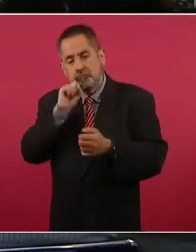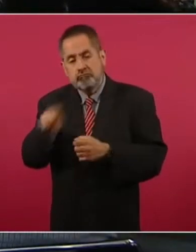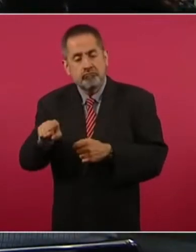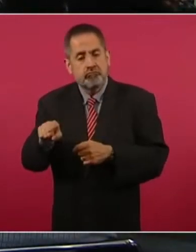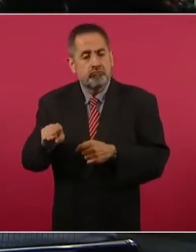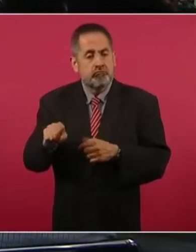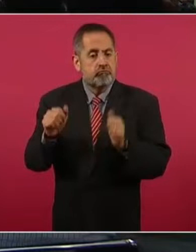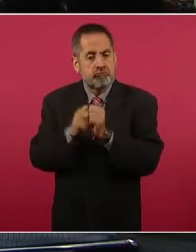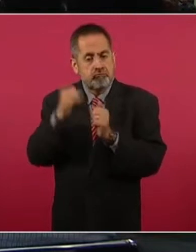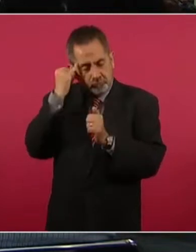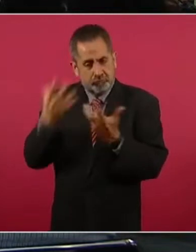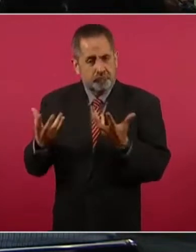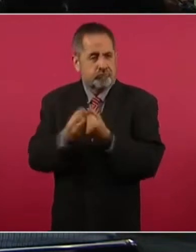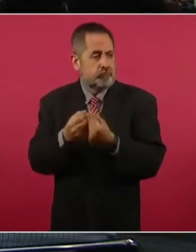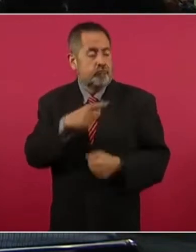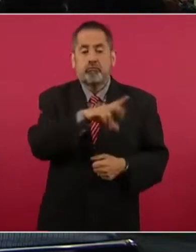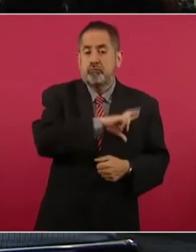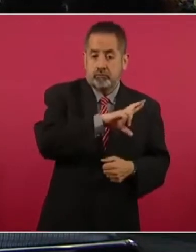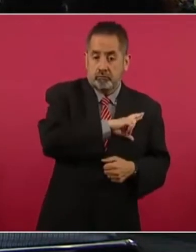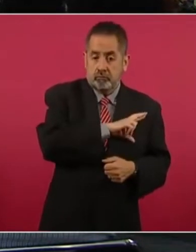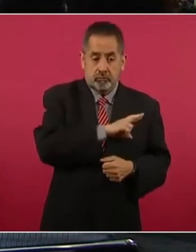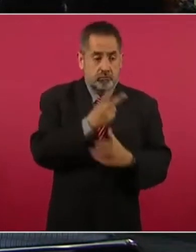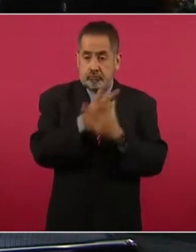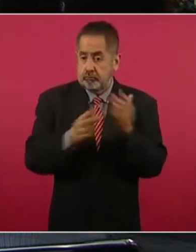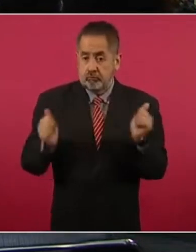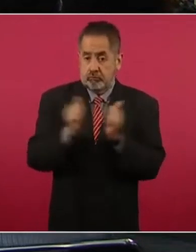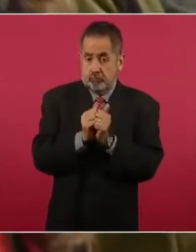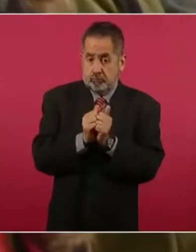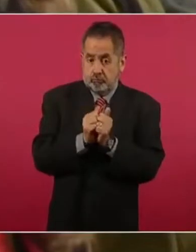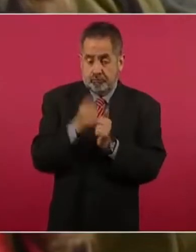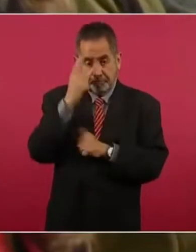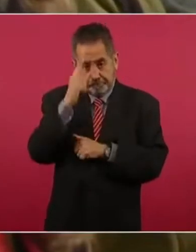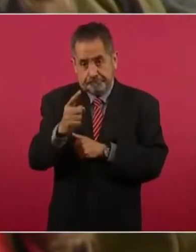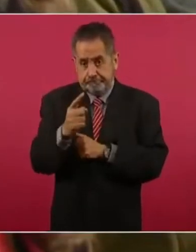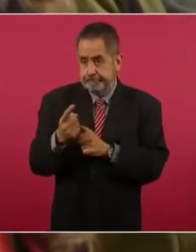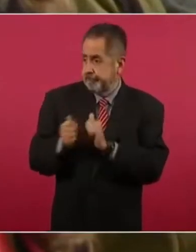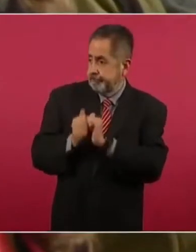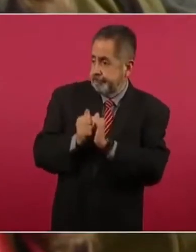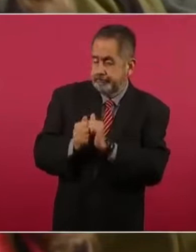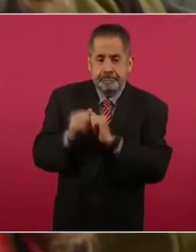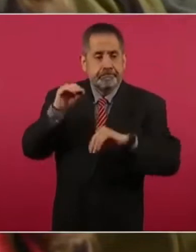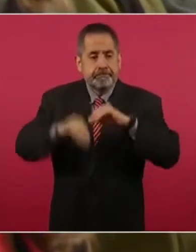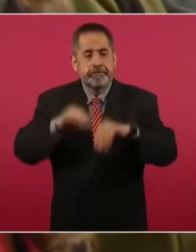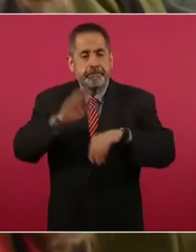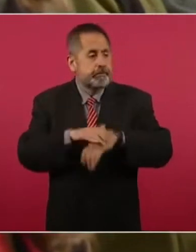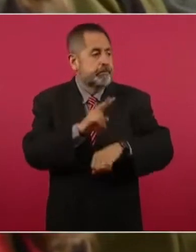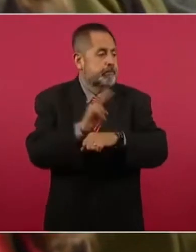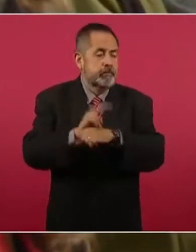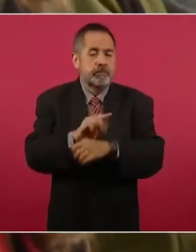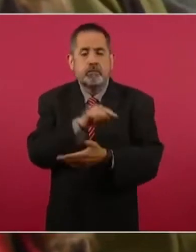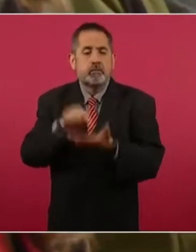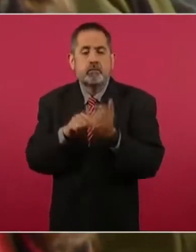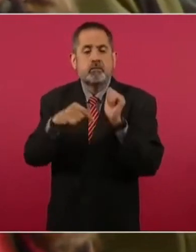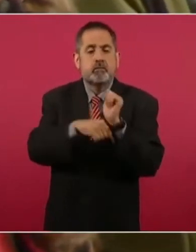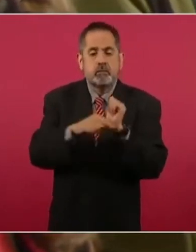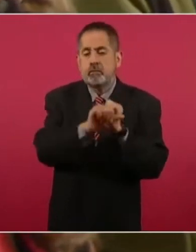cabo con la iniciativa privada para obviamente que se pudieran implementar más puntos de refugio para mujeres que